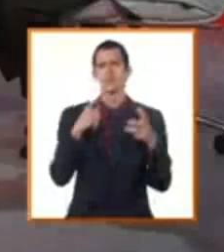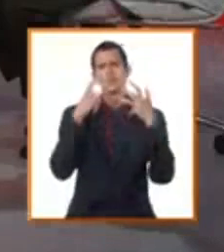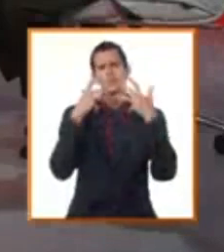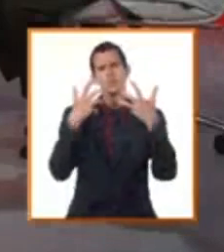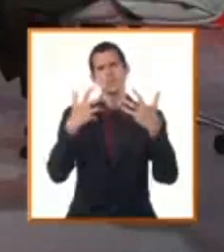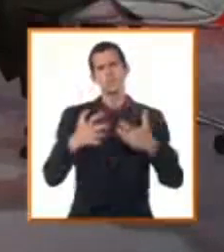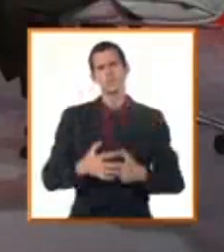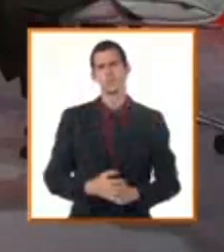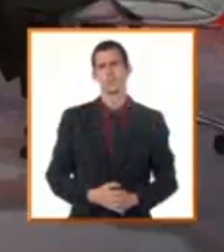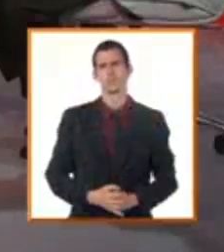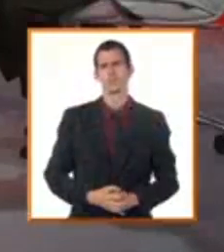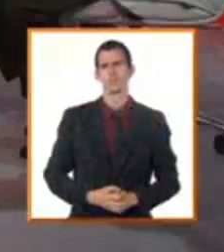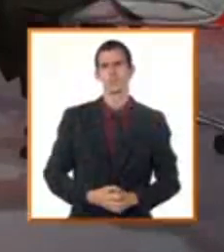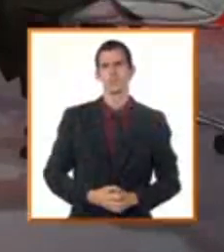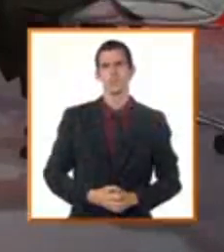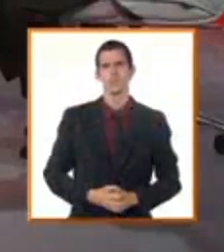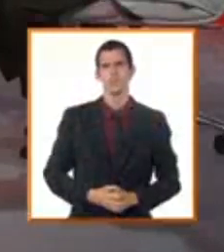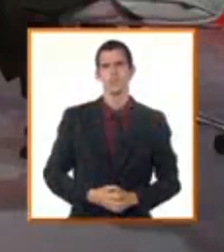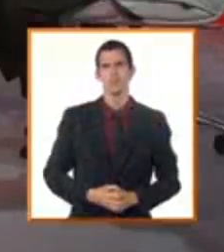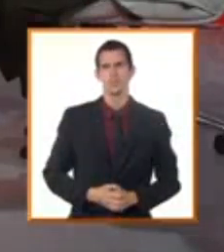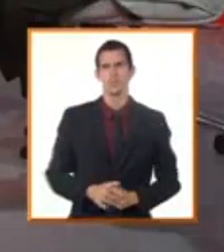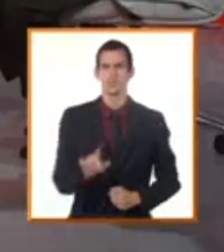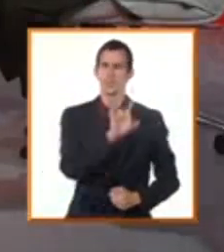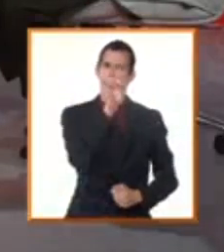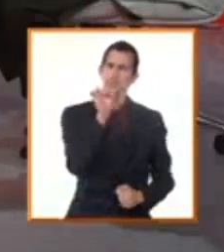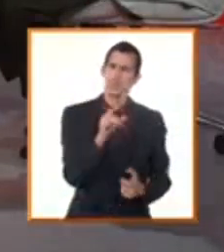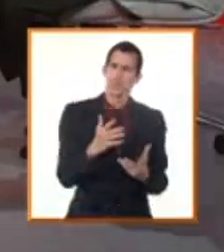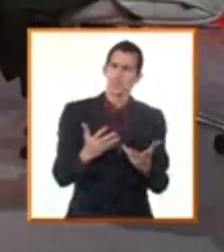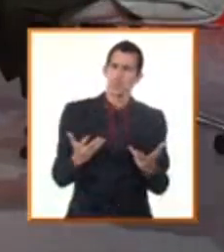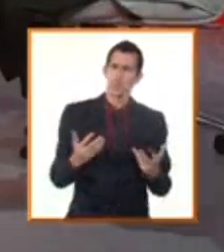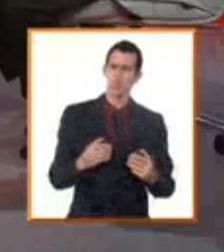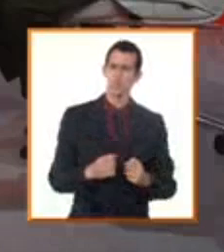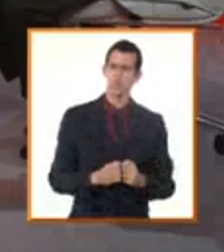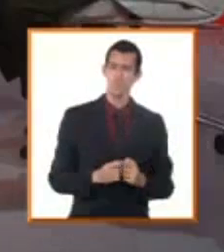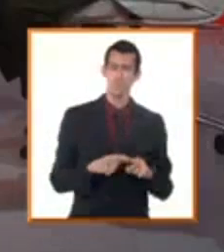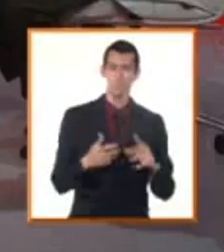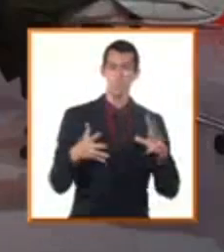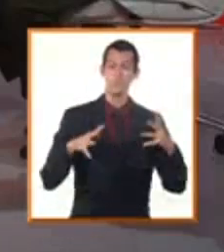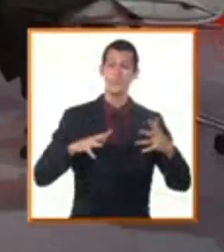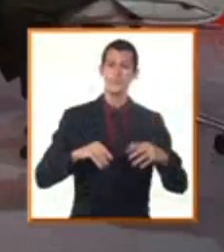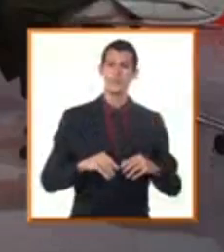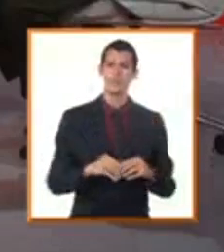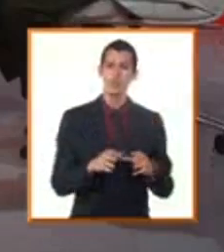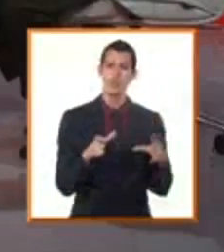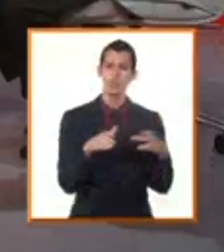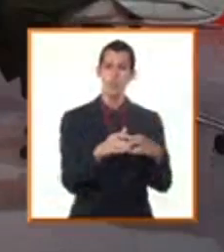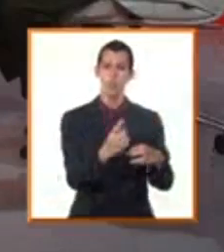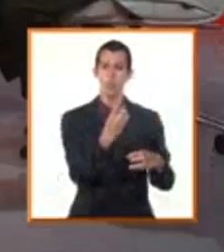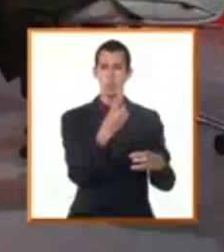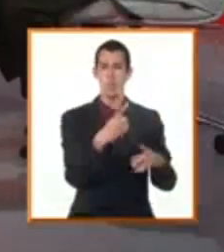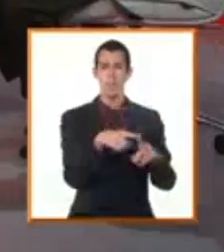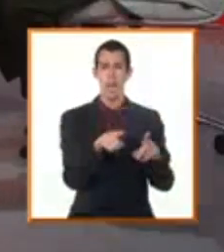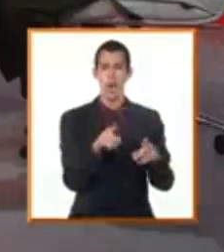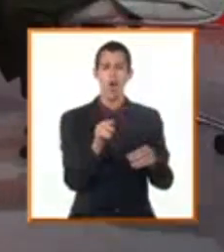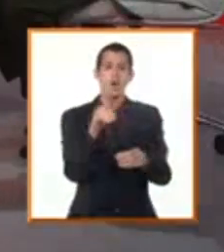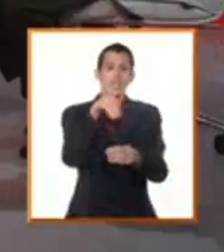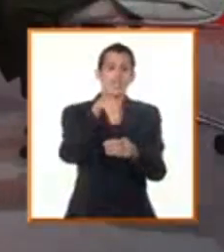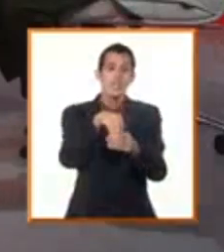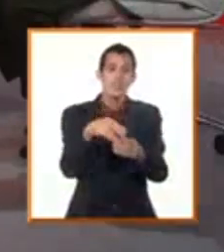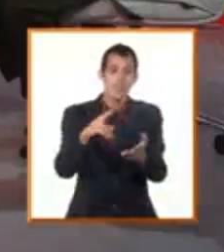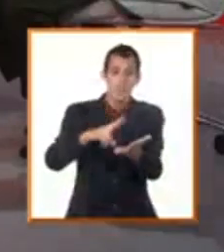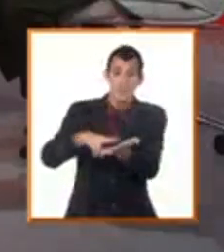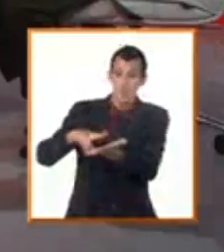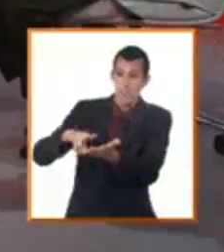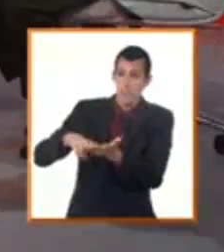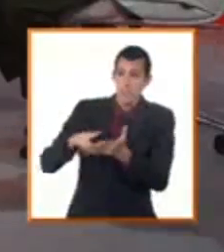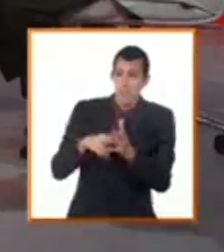trabajando por estrechar la coordinación entre todos los organismos y por enfrentar de una manera decidida el flagelo de las drogas? Bueno, Randy, como explicó